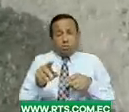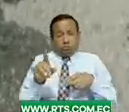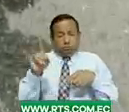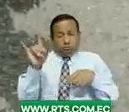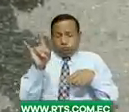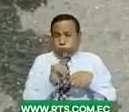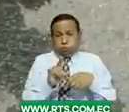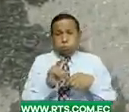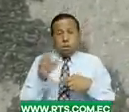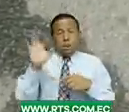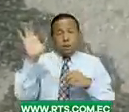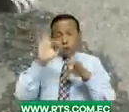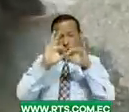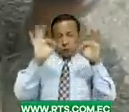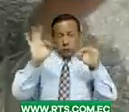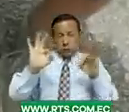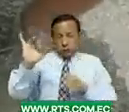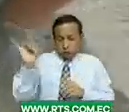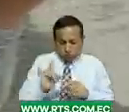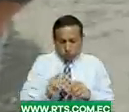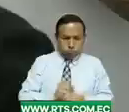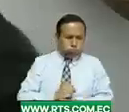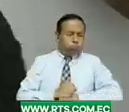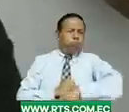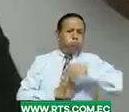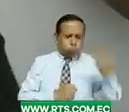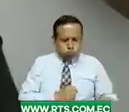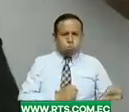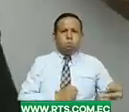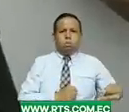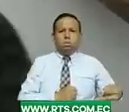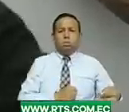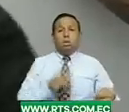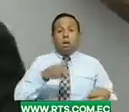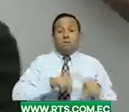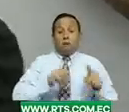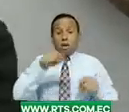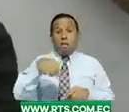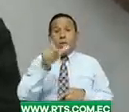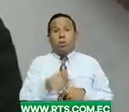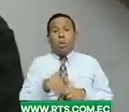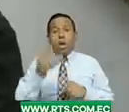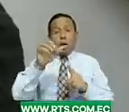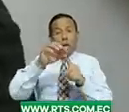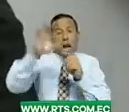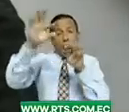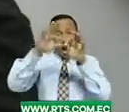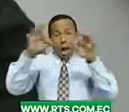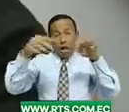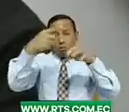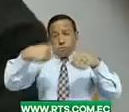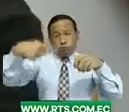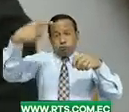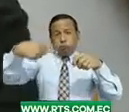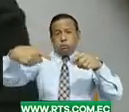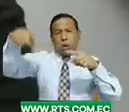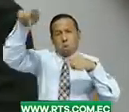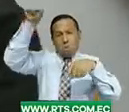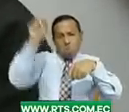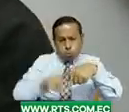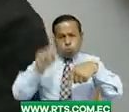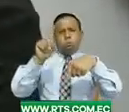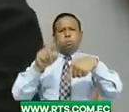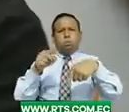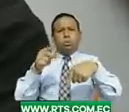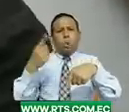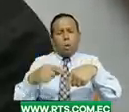cable encima y lo ocultó como dos veces, como que estuvieran soldando. Y de hecho murió el pana. Estaba conversando conmigo el panita ahí. ¿Usted